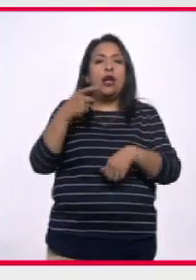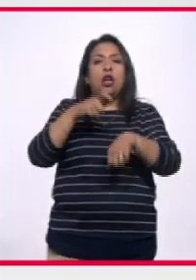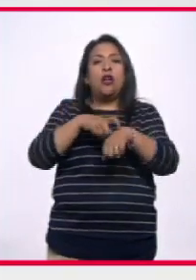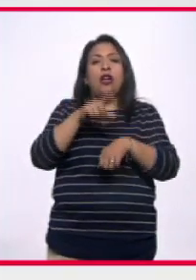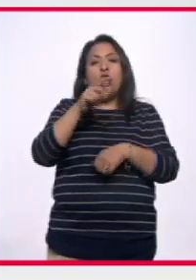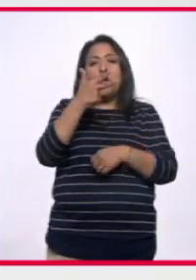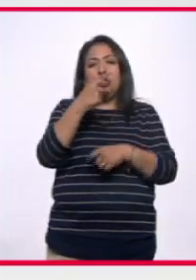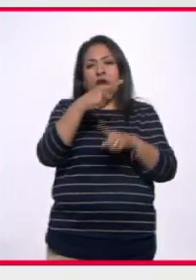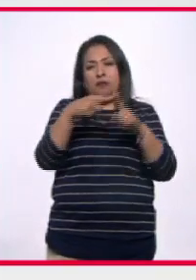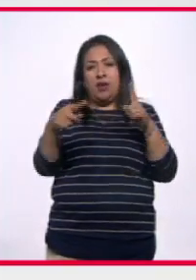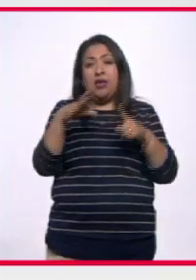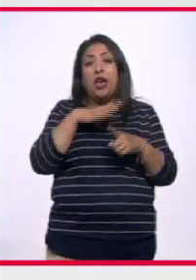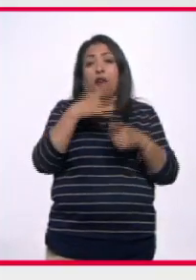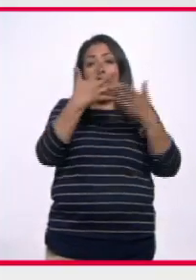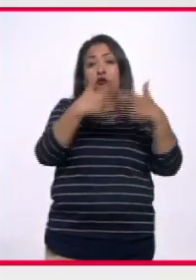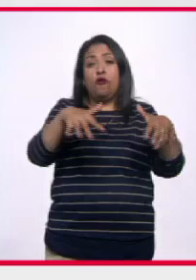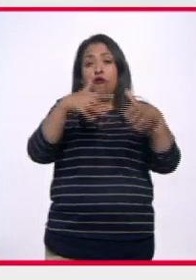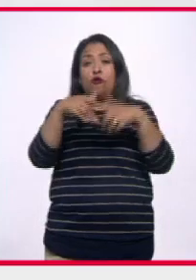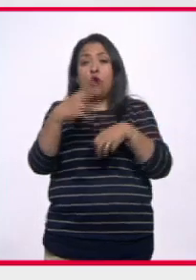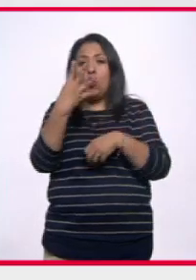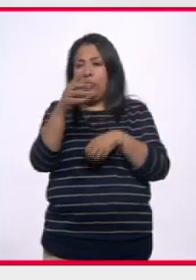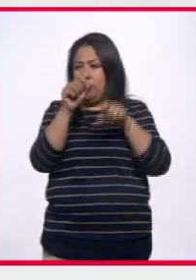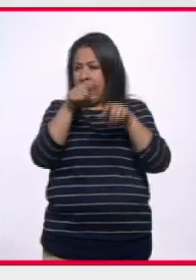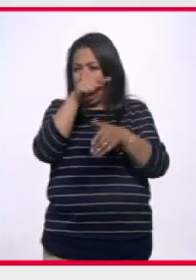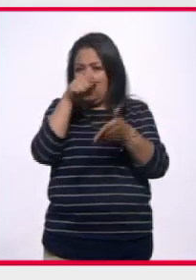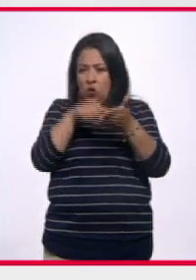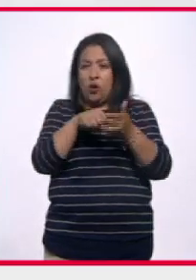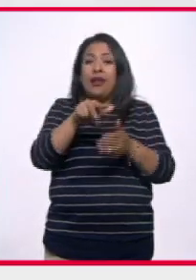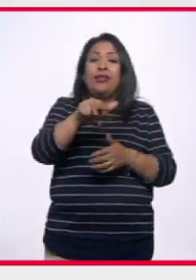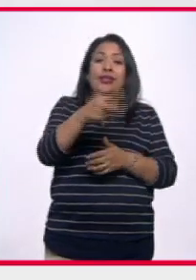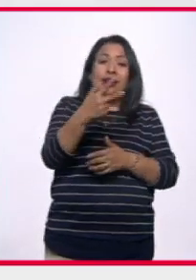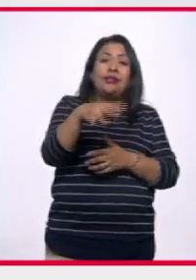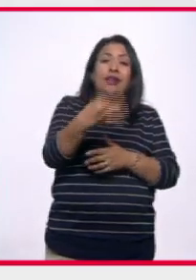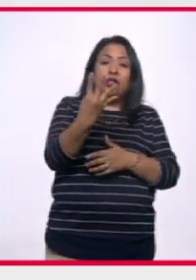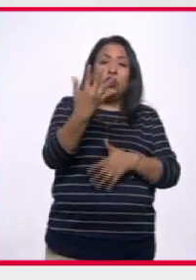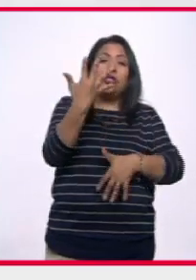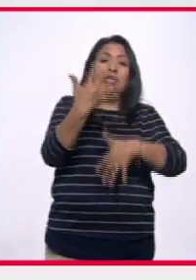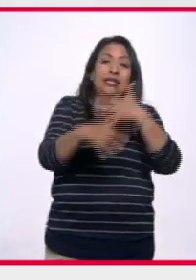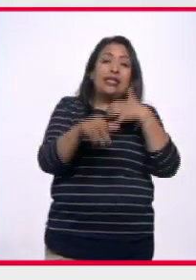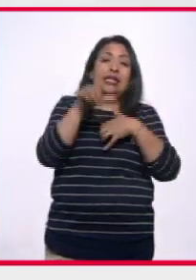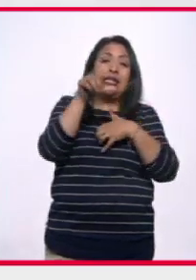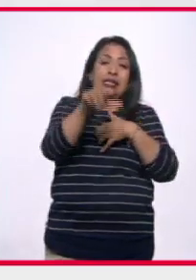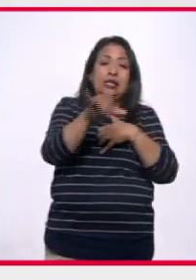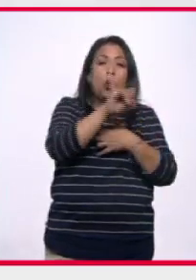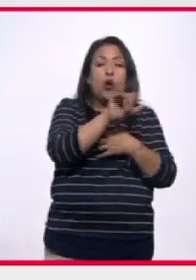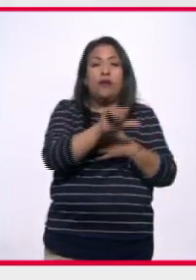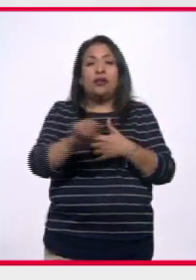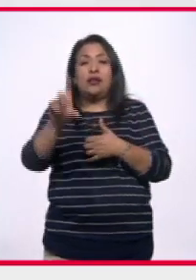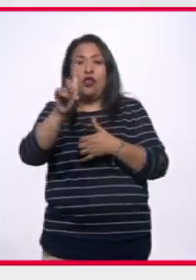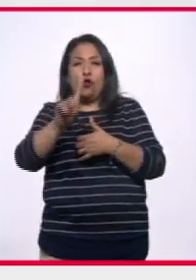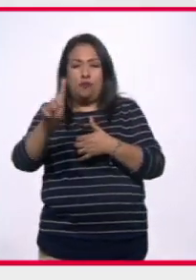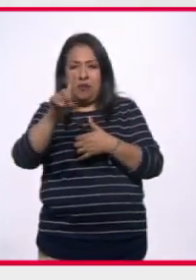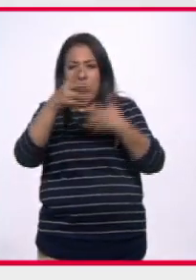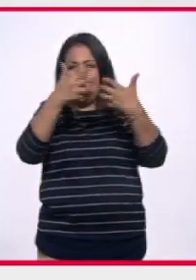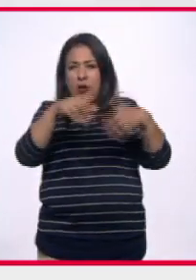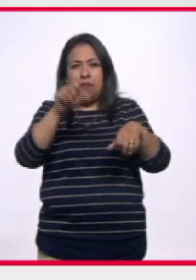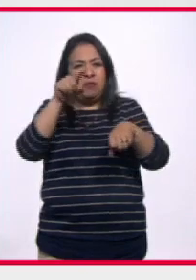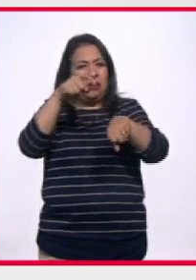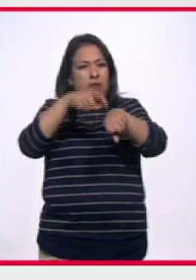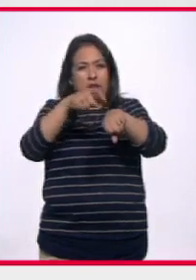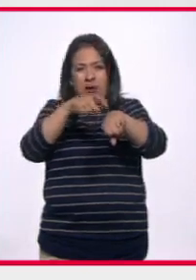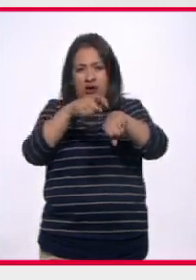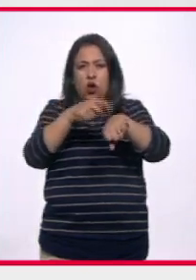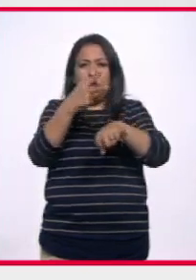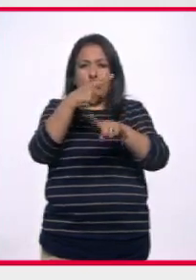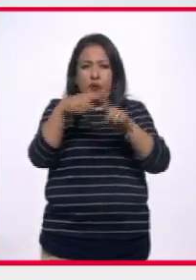30 horas tiene cuatro funciones en el teatro el milagro que es 13 14 15 y 16 de jueves a domingo mismo horario 20